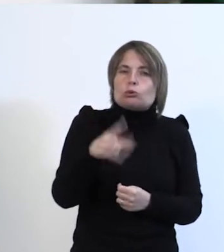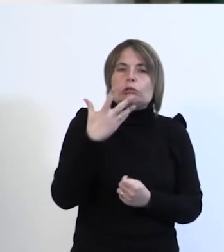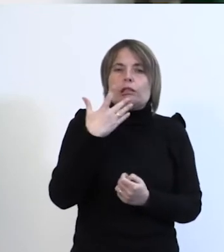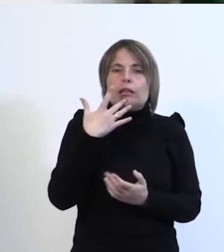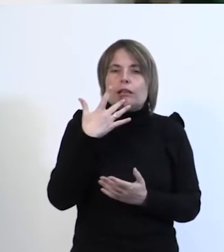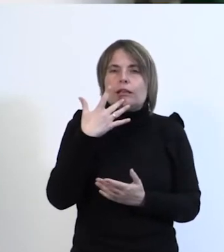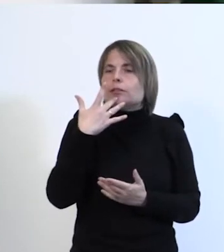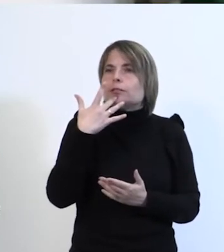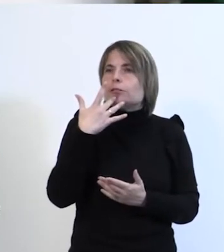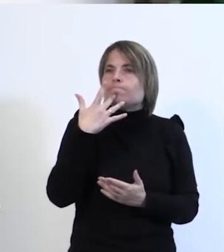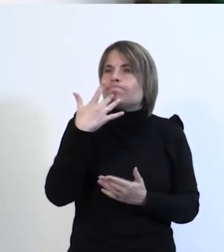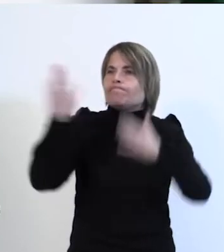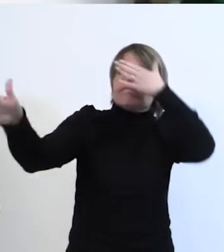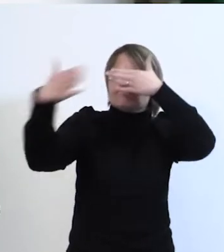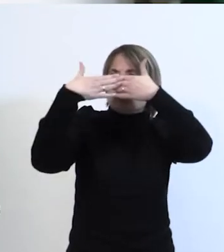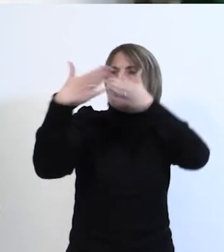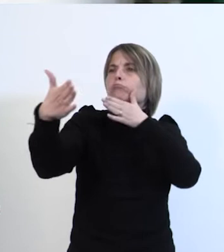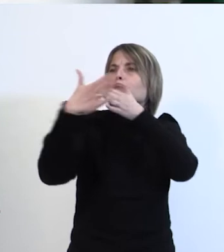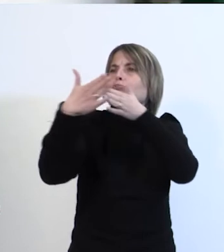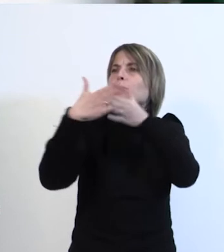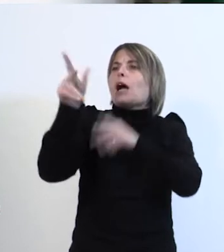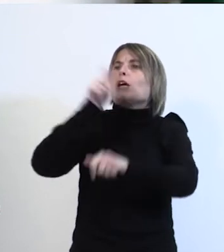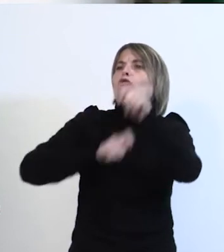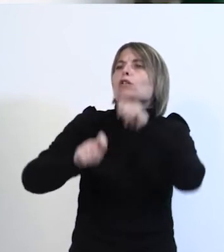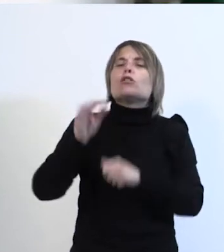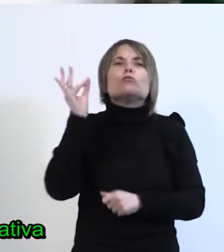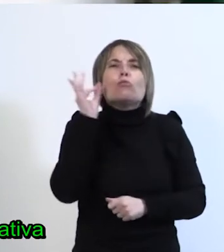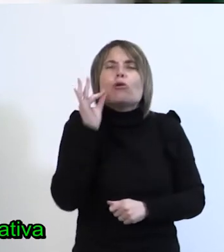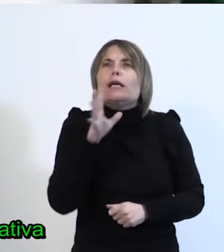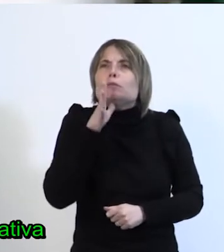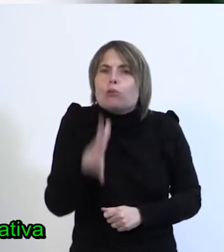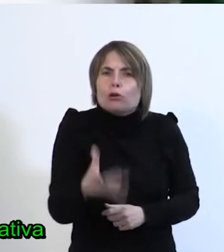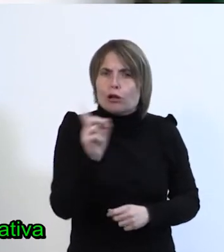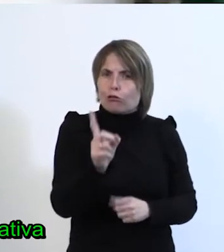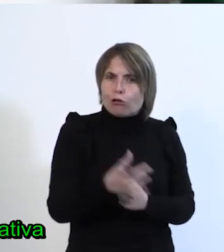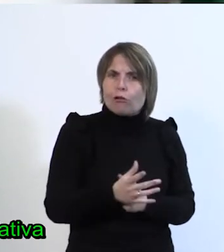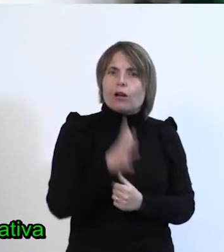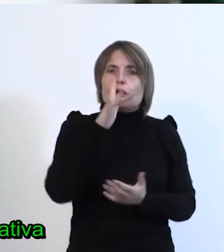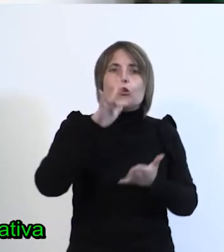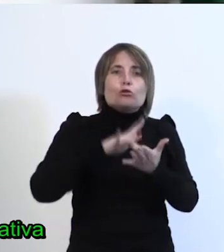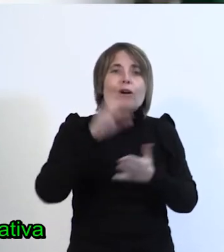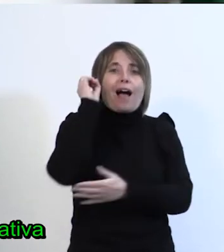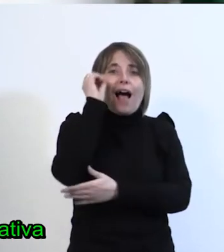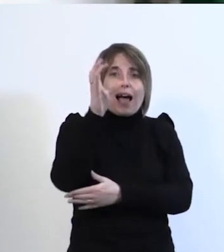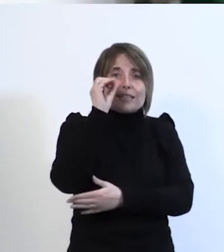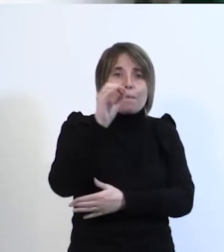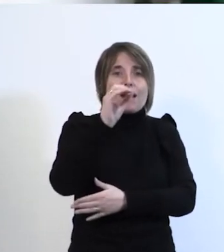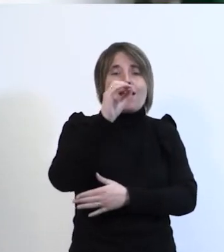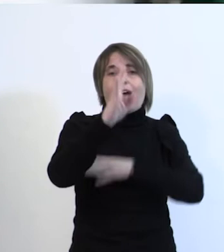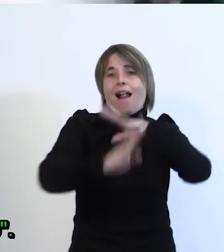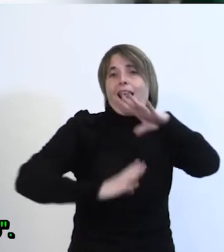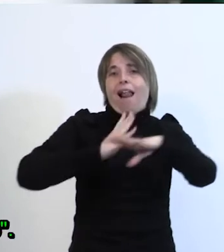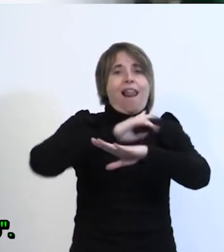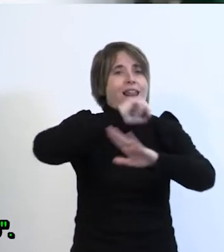ustedes se cierran a hablar con las organizaciones de mujeres? Hemos llegado a la Asamblea Legislativa